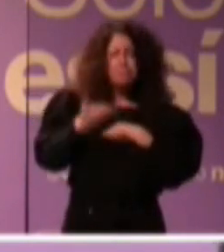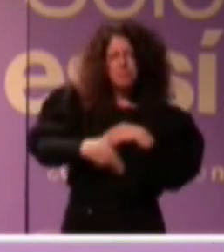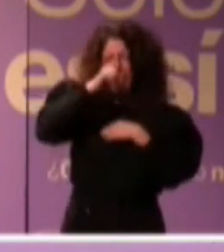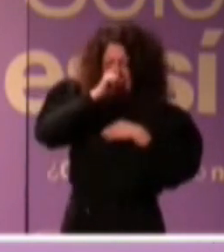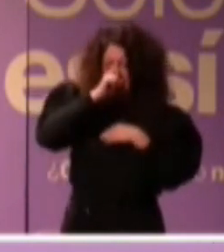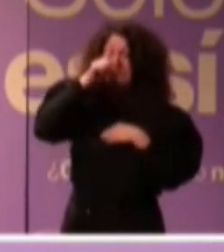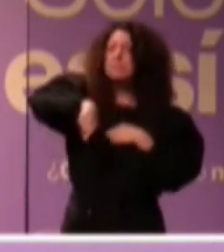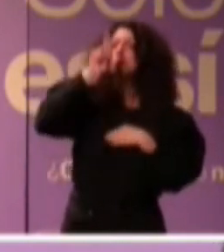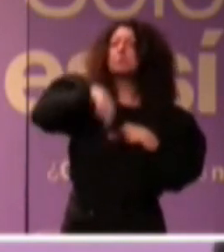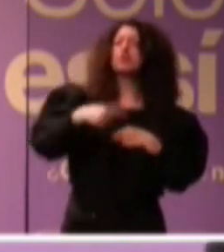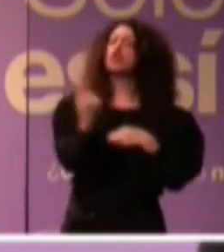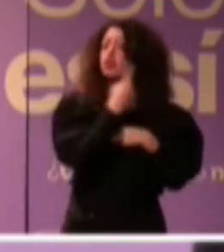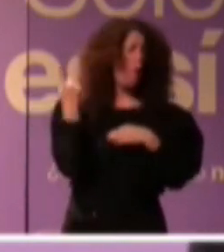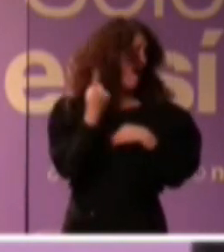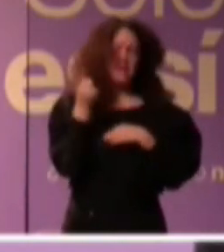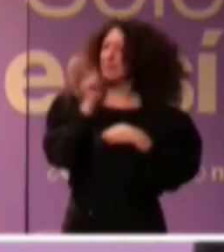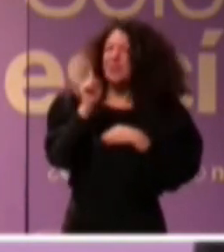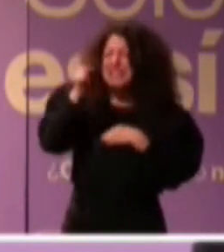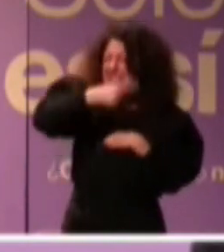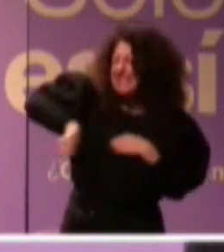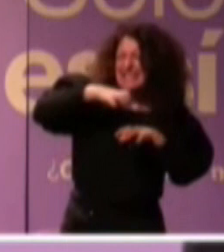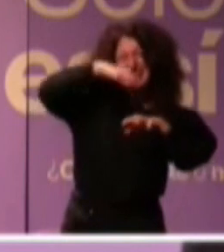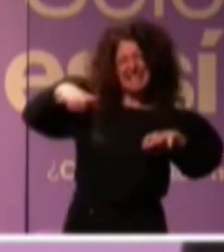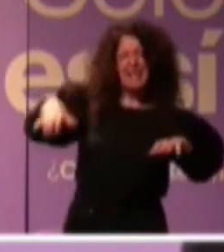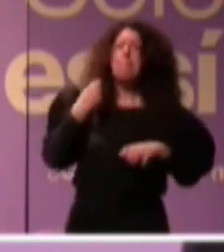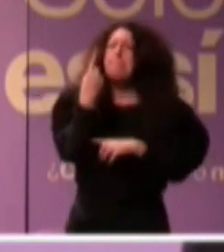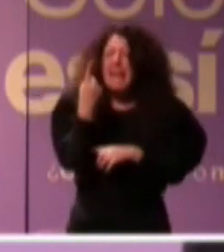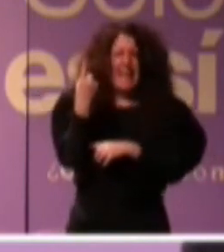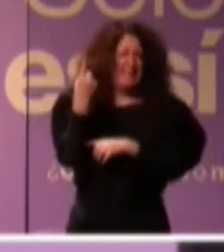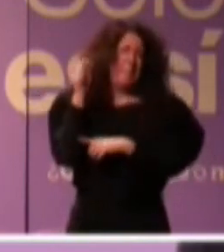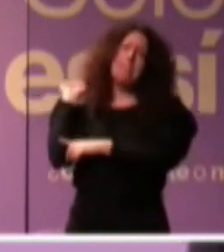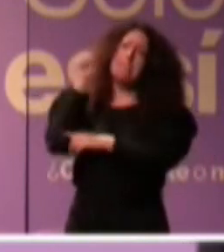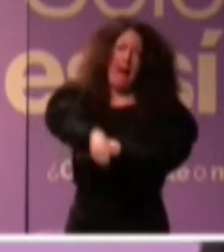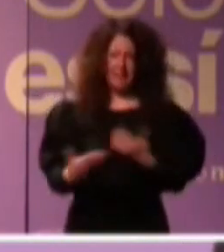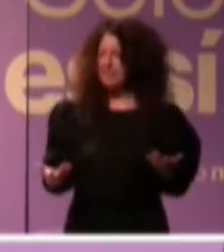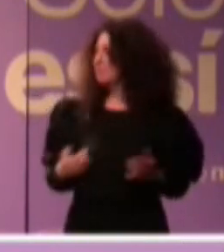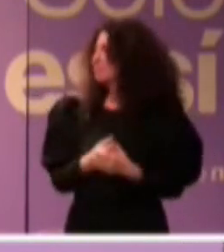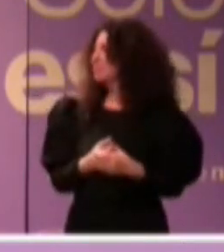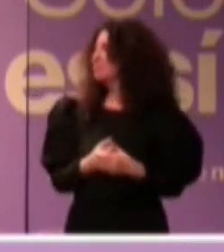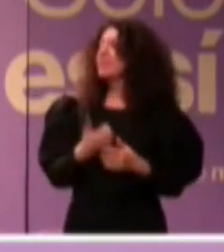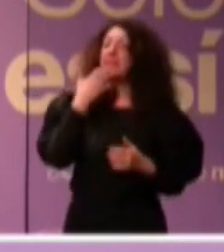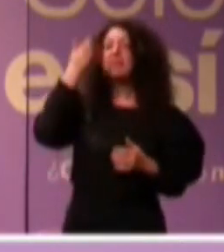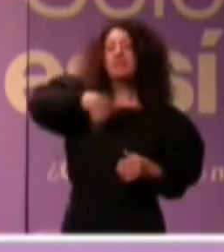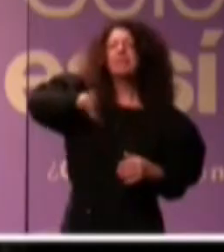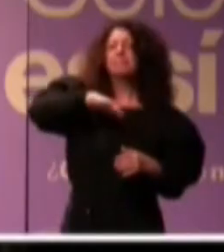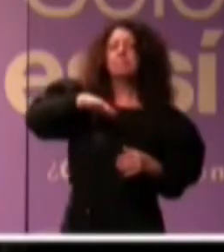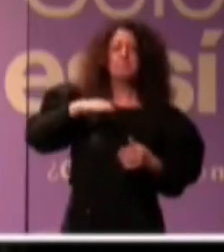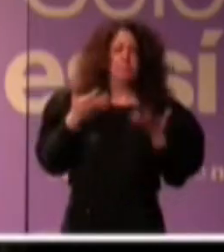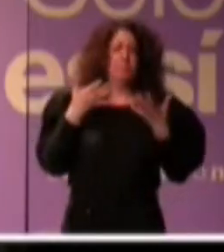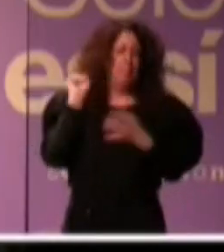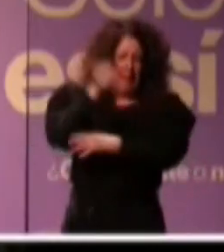estáis solas que somos miles que somos más y que solo podemos vencer